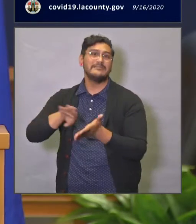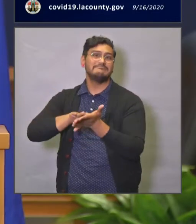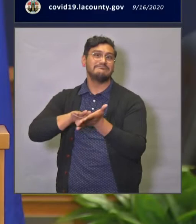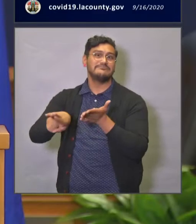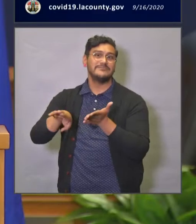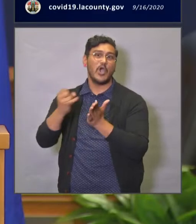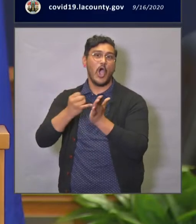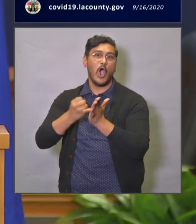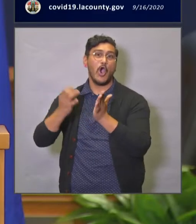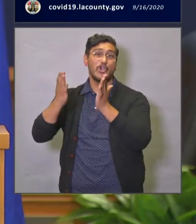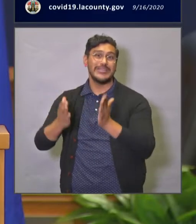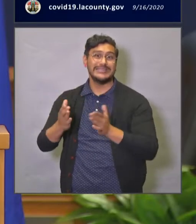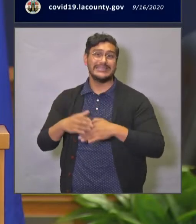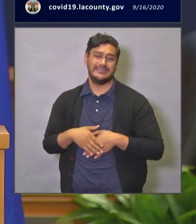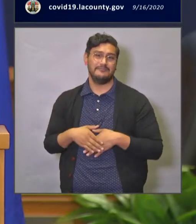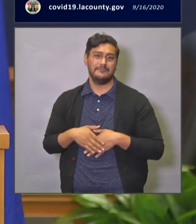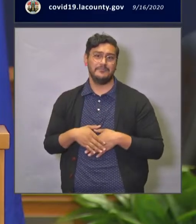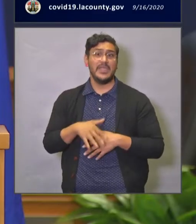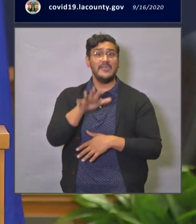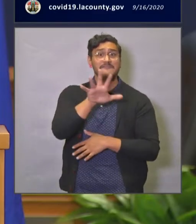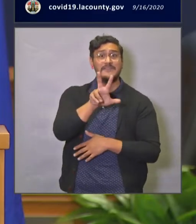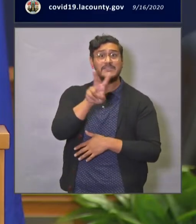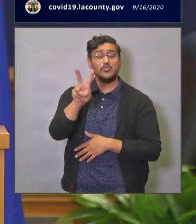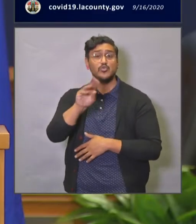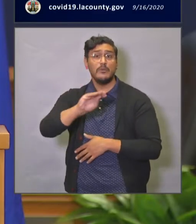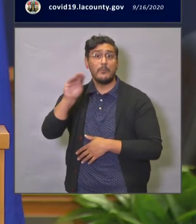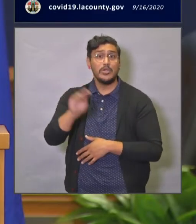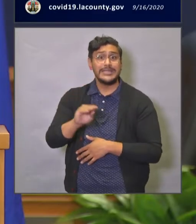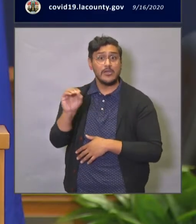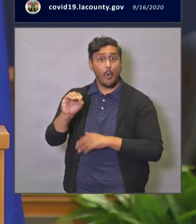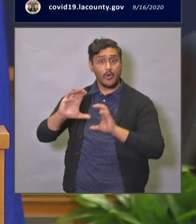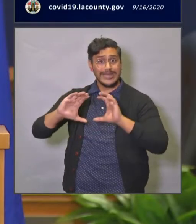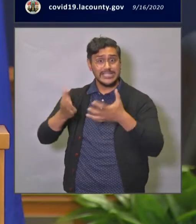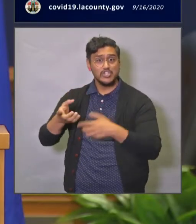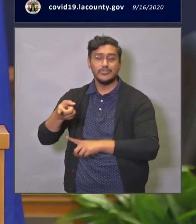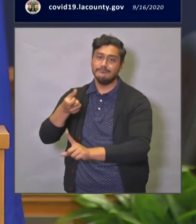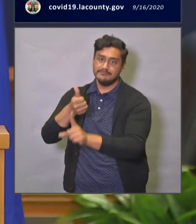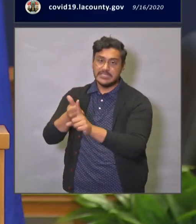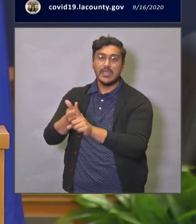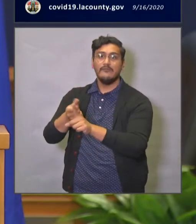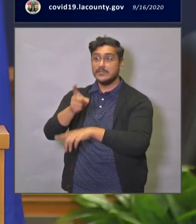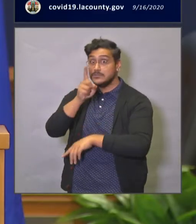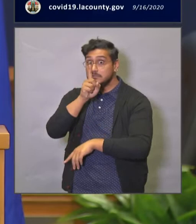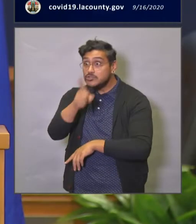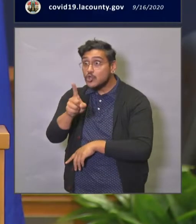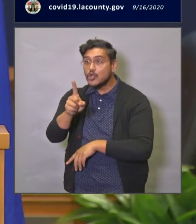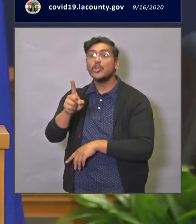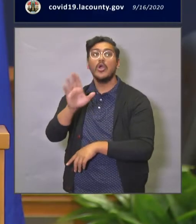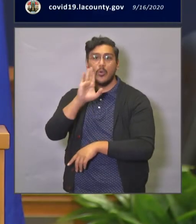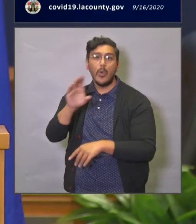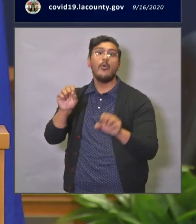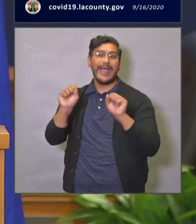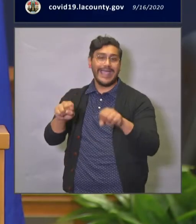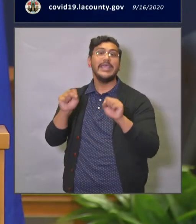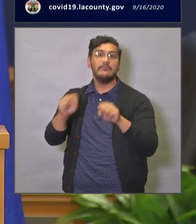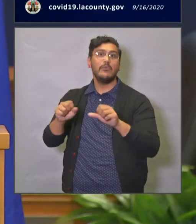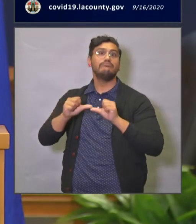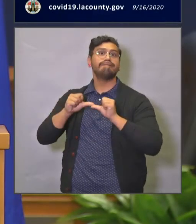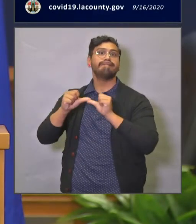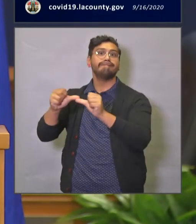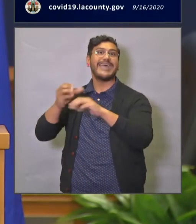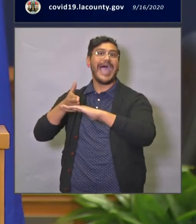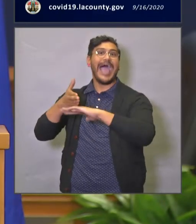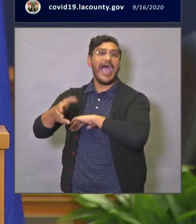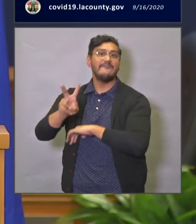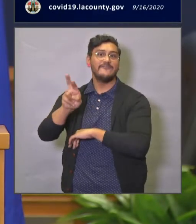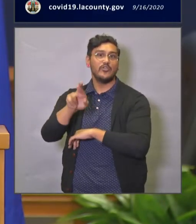Solo 52% de las organizaciones están seguras y van a durar después del impacto del virus.